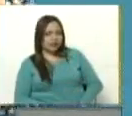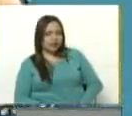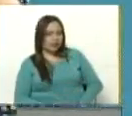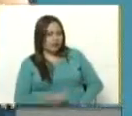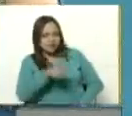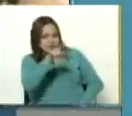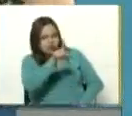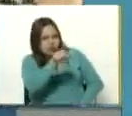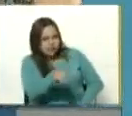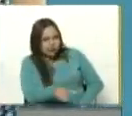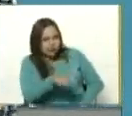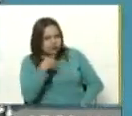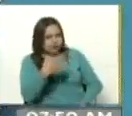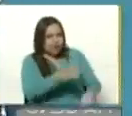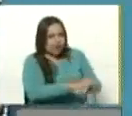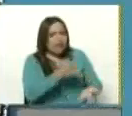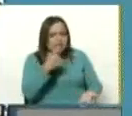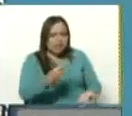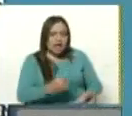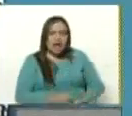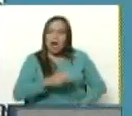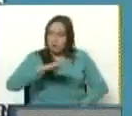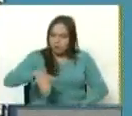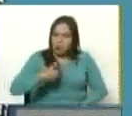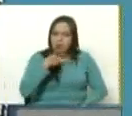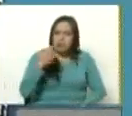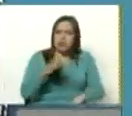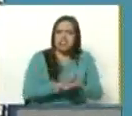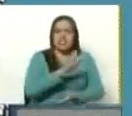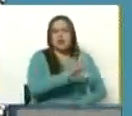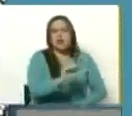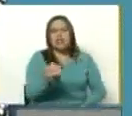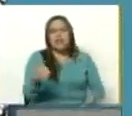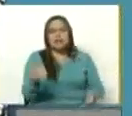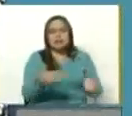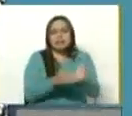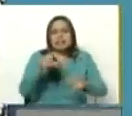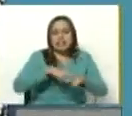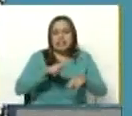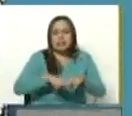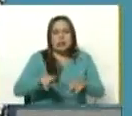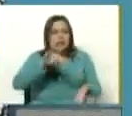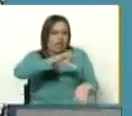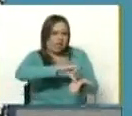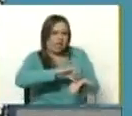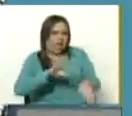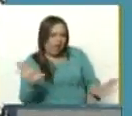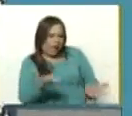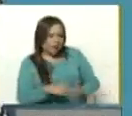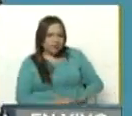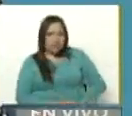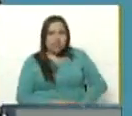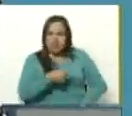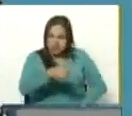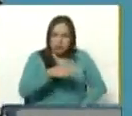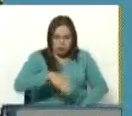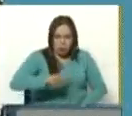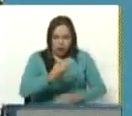que valía la pena la muerte de 50.000 iraquíes, niños iraquíes, lo que estaban haciendo. Así